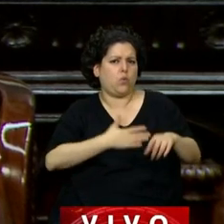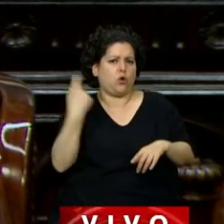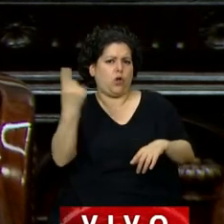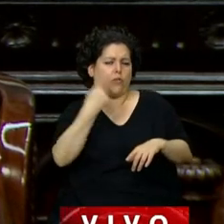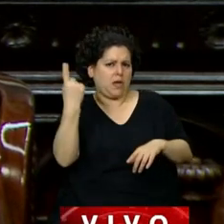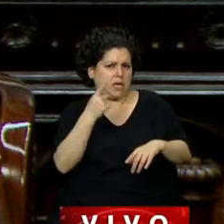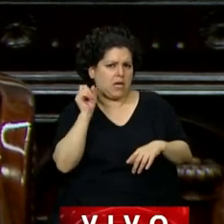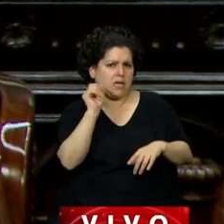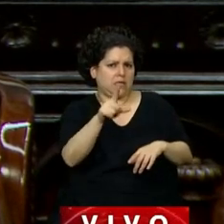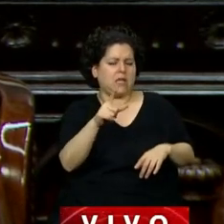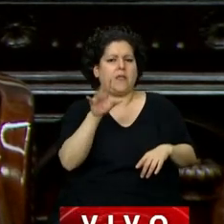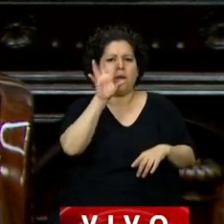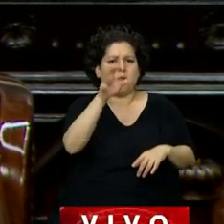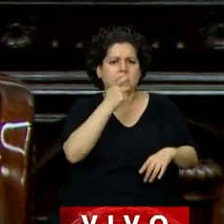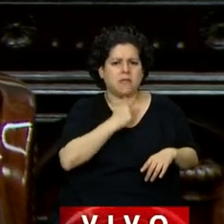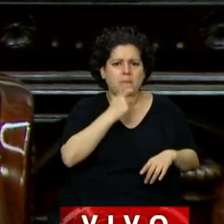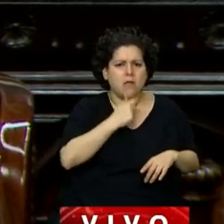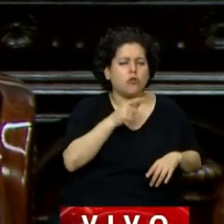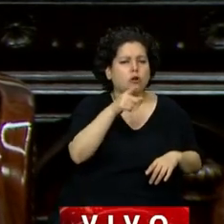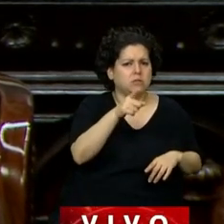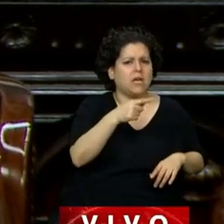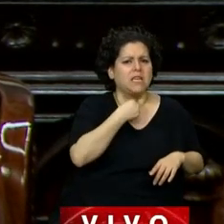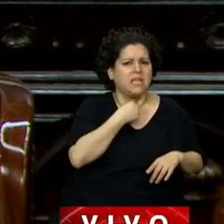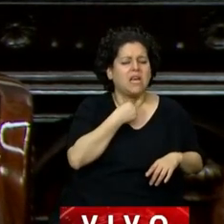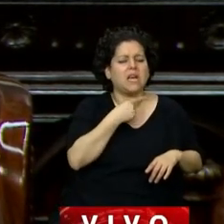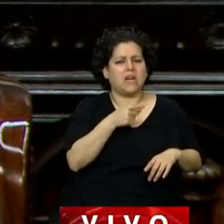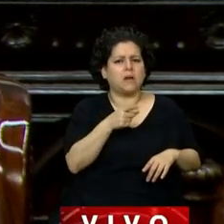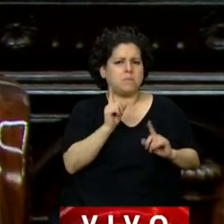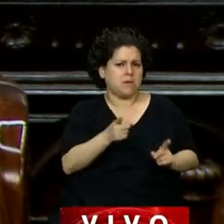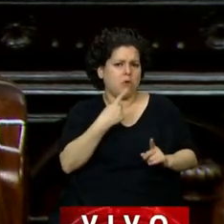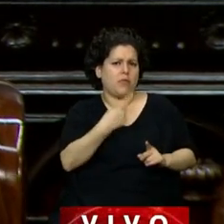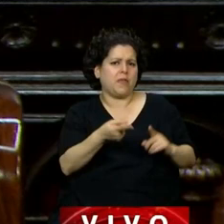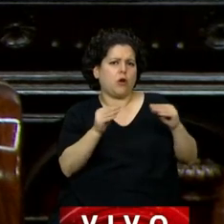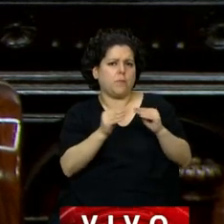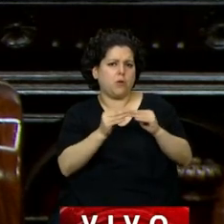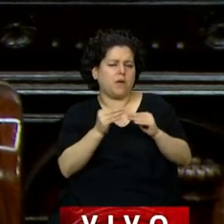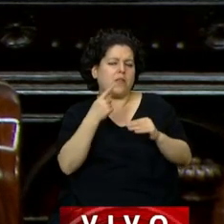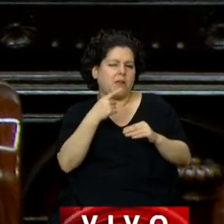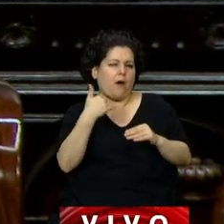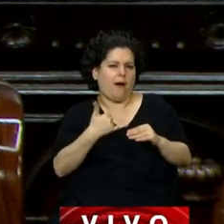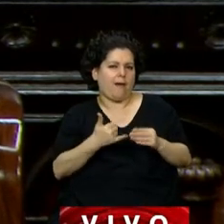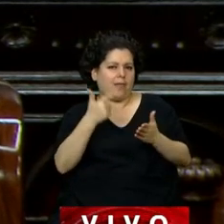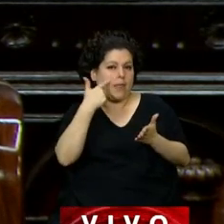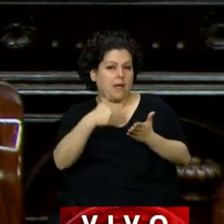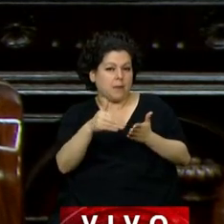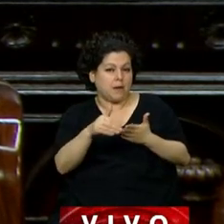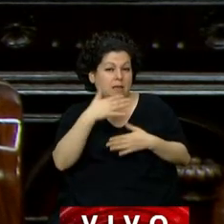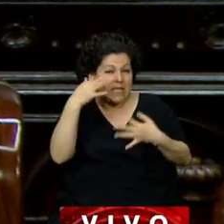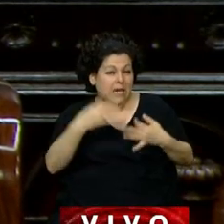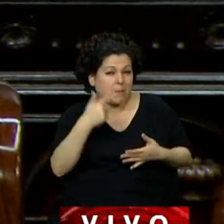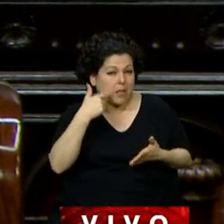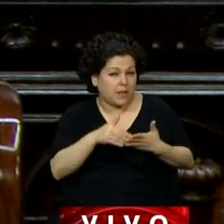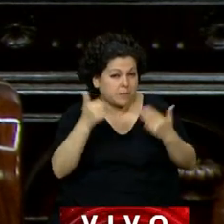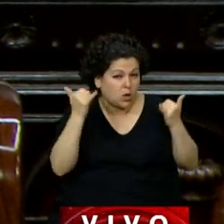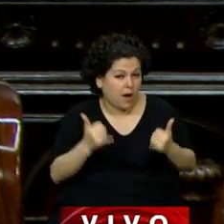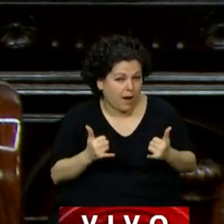oficialismo de la provincia de Mendoza quieren instalar, como ya dijo mi compañero, que existe una discriminación. Si de verdad existe